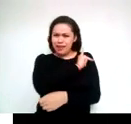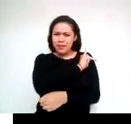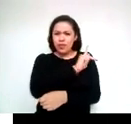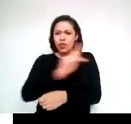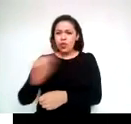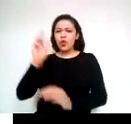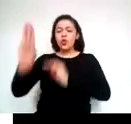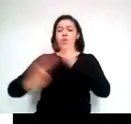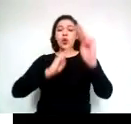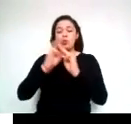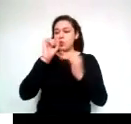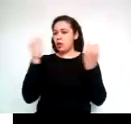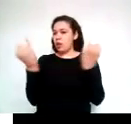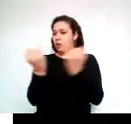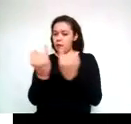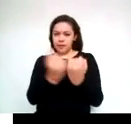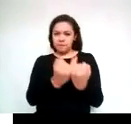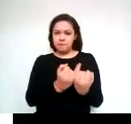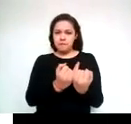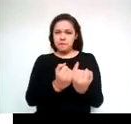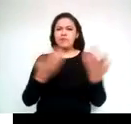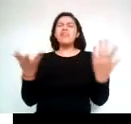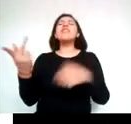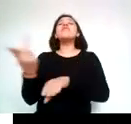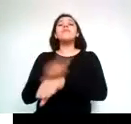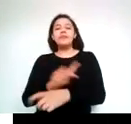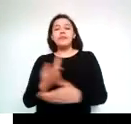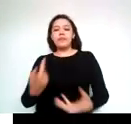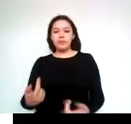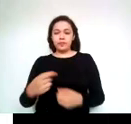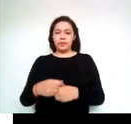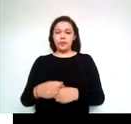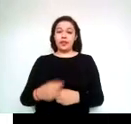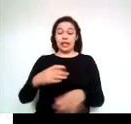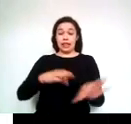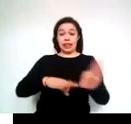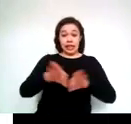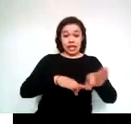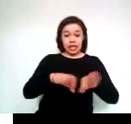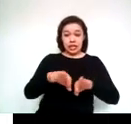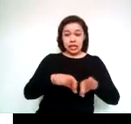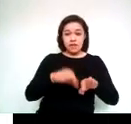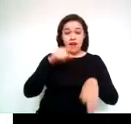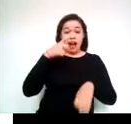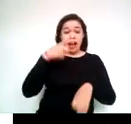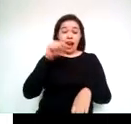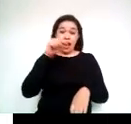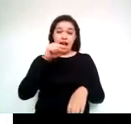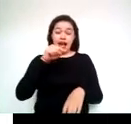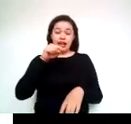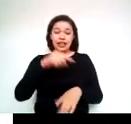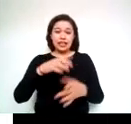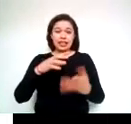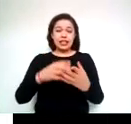mundial. ¿Y qué es lo que sucede? Que vemos que el lugar de trabajo es el principal punto o